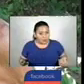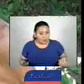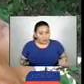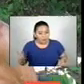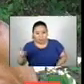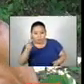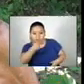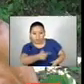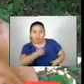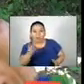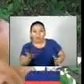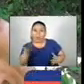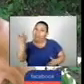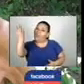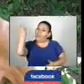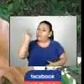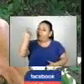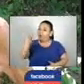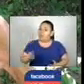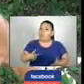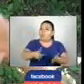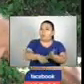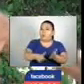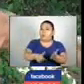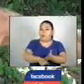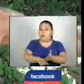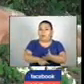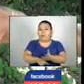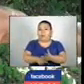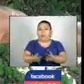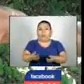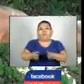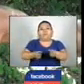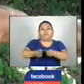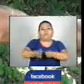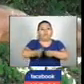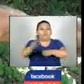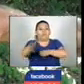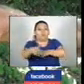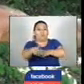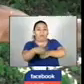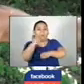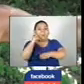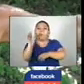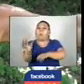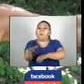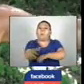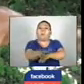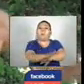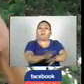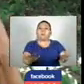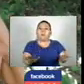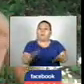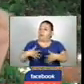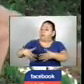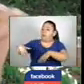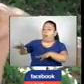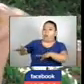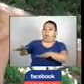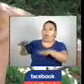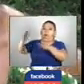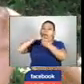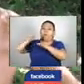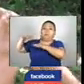mande a hacer. El de la vez pasada lo que hizo, mandó unas máquinas a una media raspada. Lavan ahí, sale el